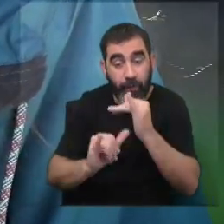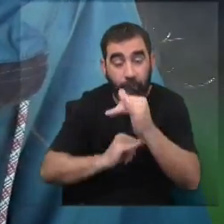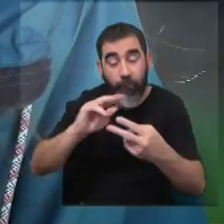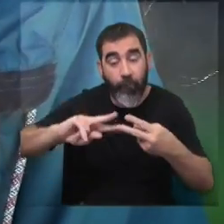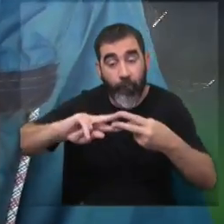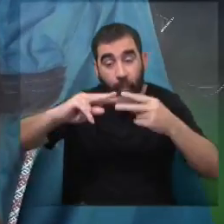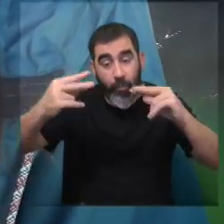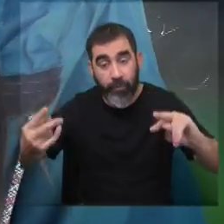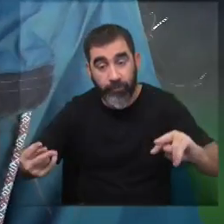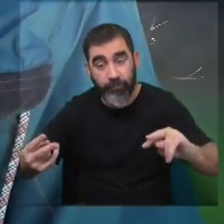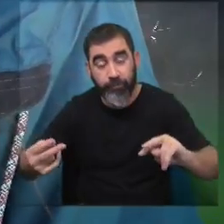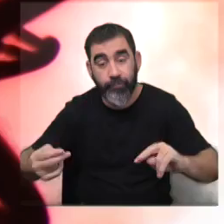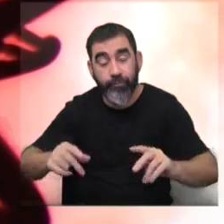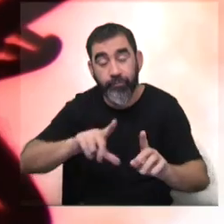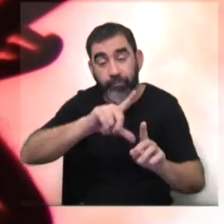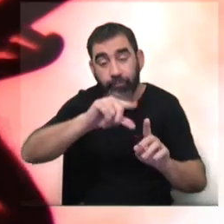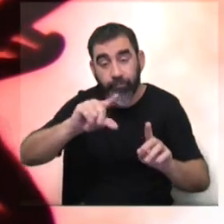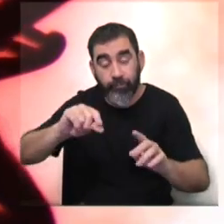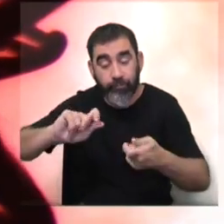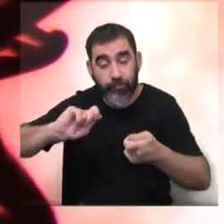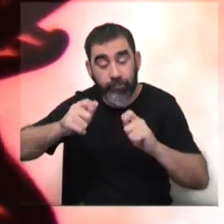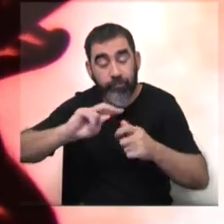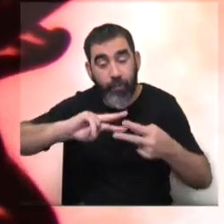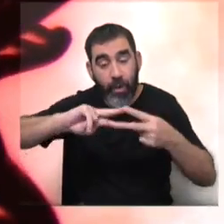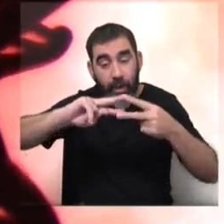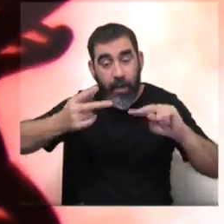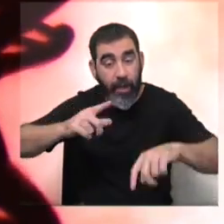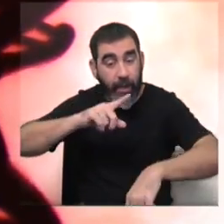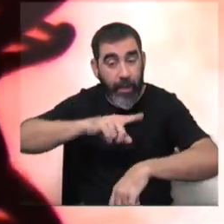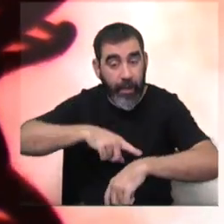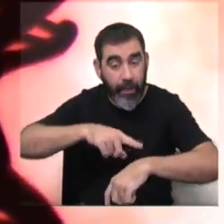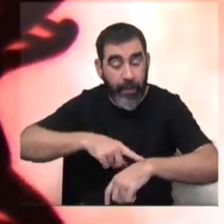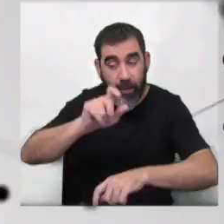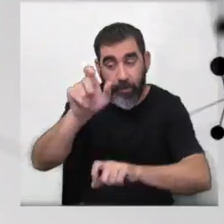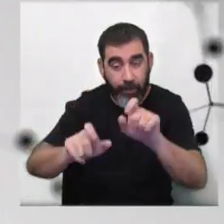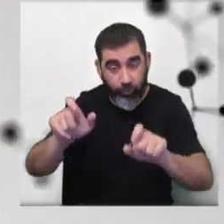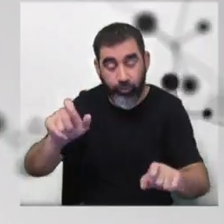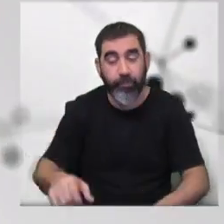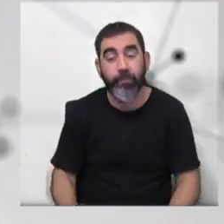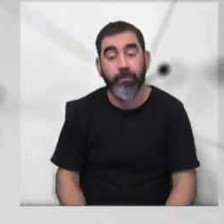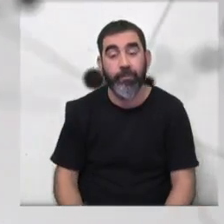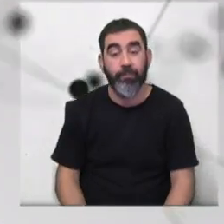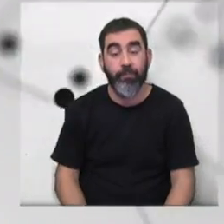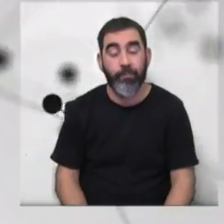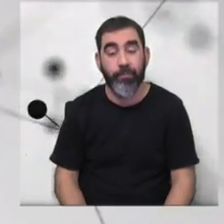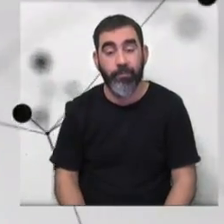genéticos, con la frecuencia de las variantes de los genes reloj en esta población.